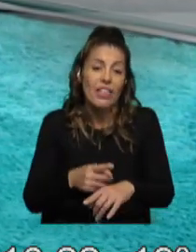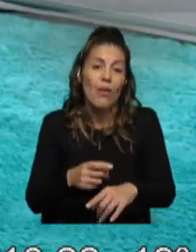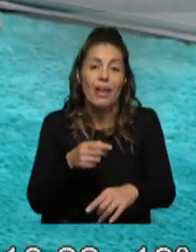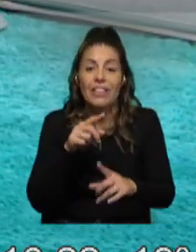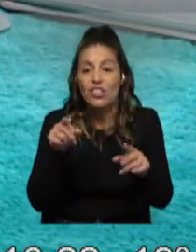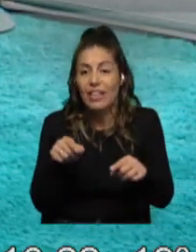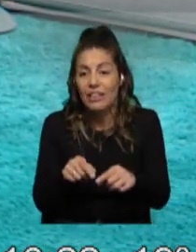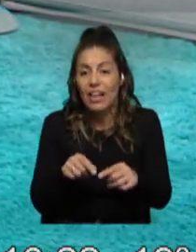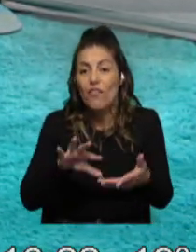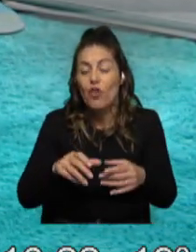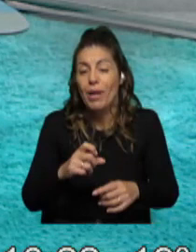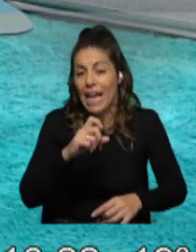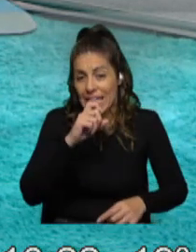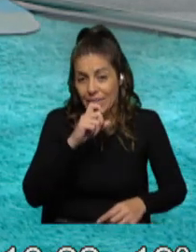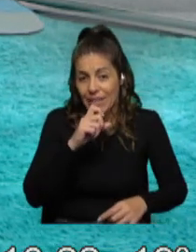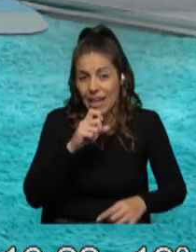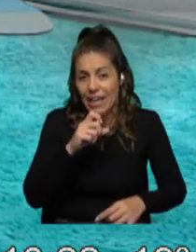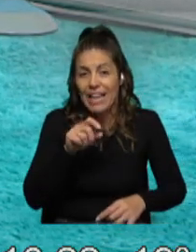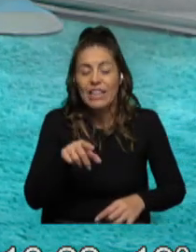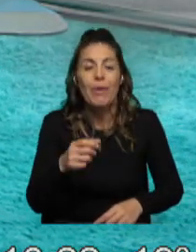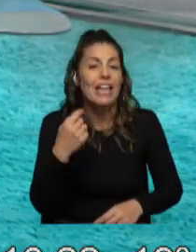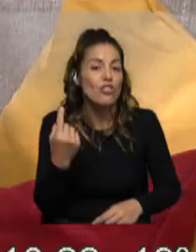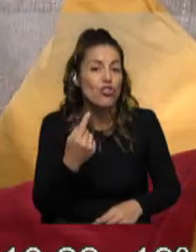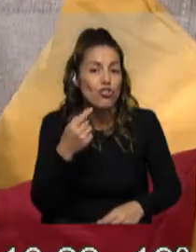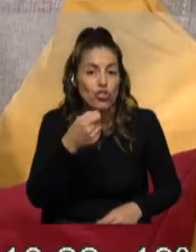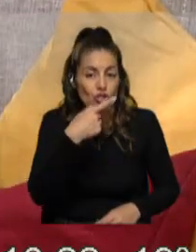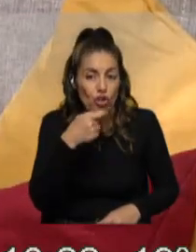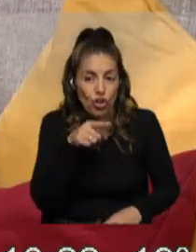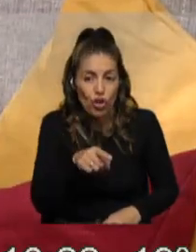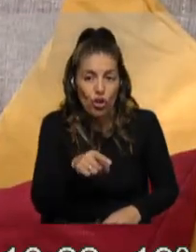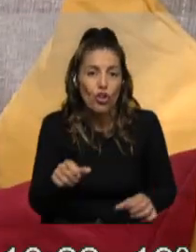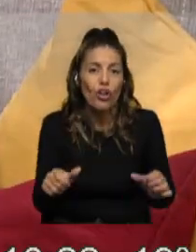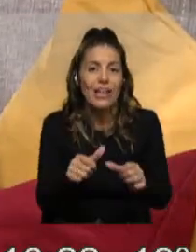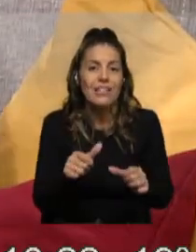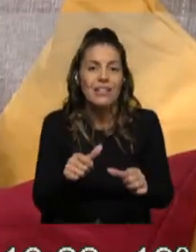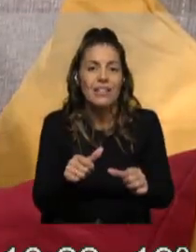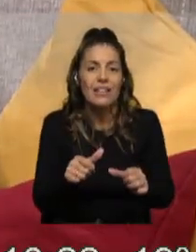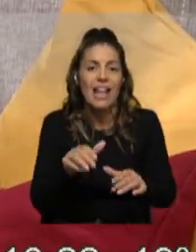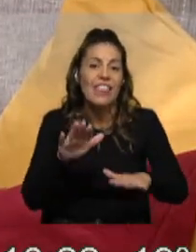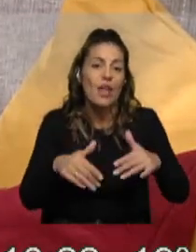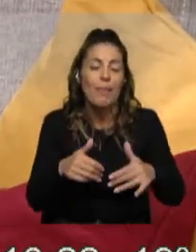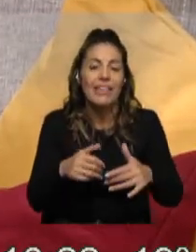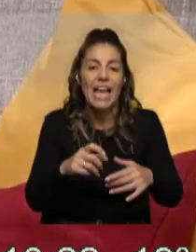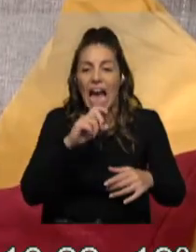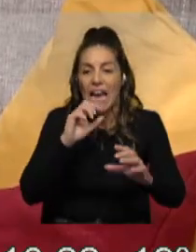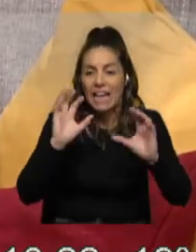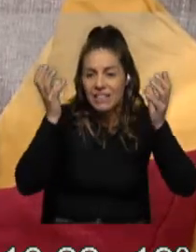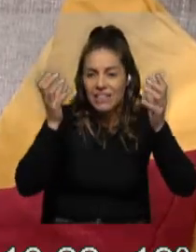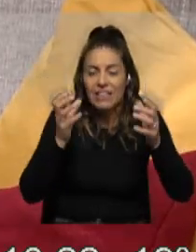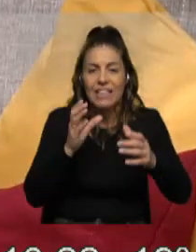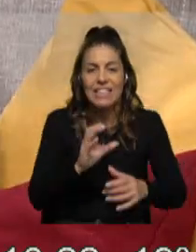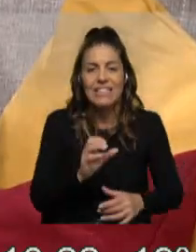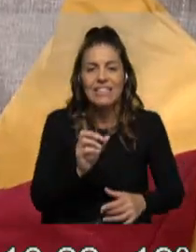tipo de agresividad. El tema es que la fluoxetina solo lo que hace es, cuando nosotros estamos, depende, la agresividad tiene la serotonina, que